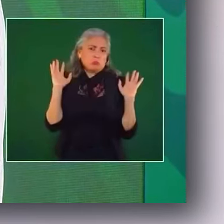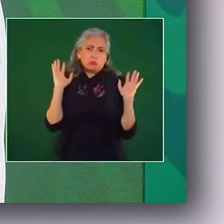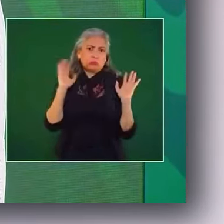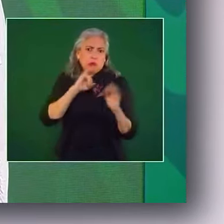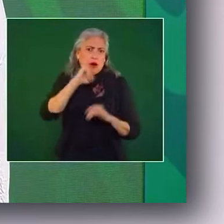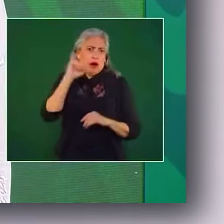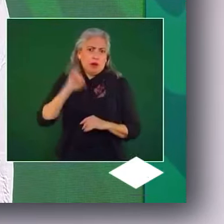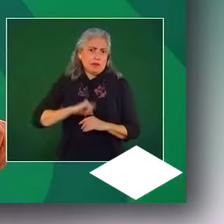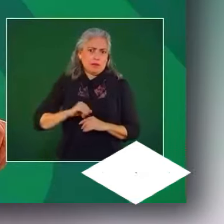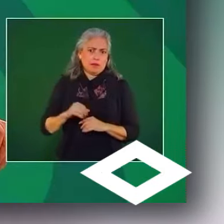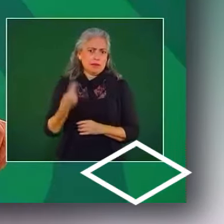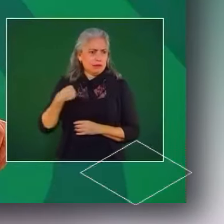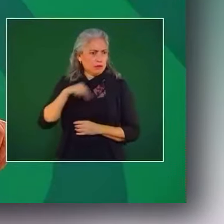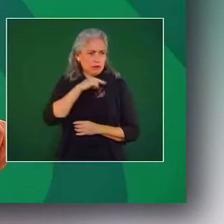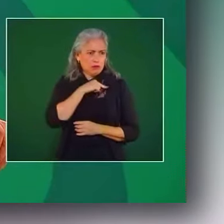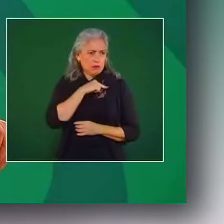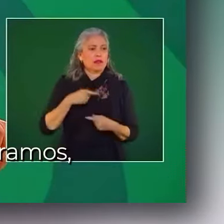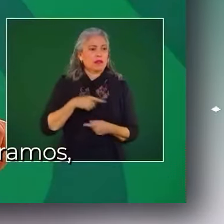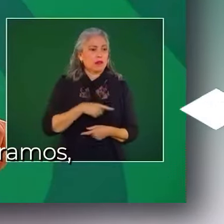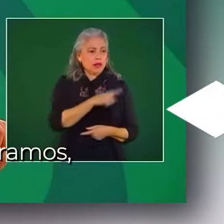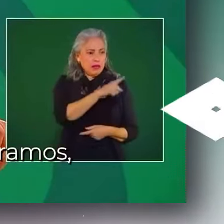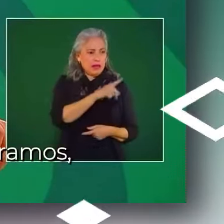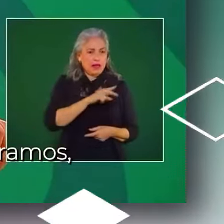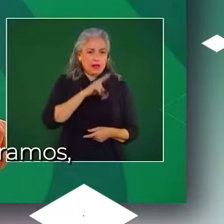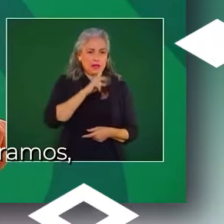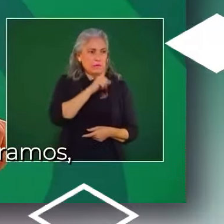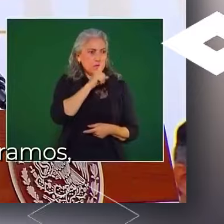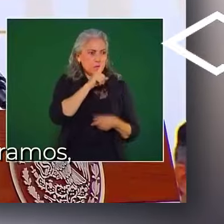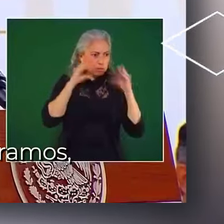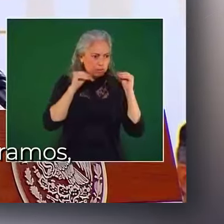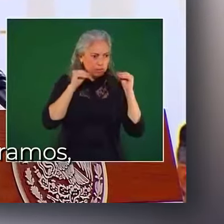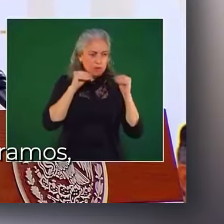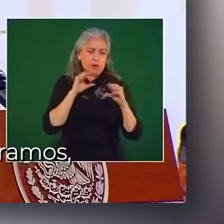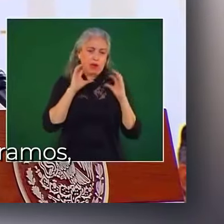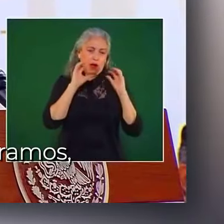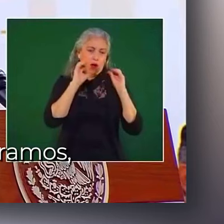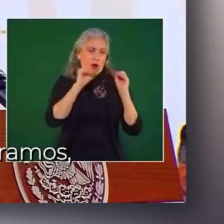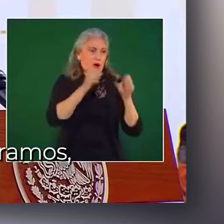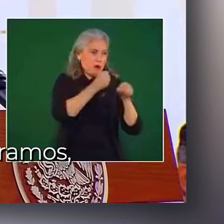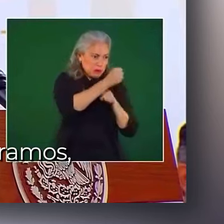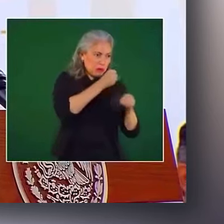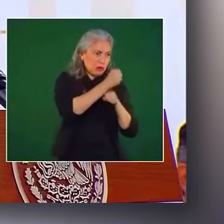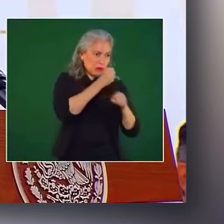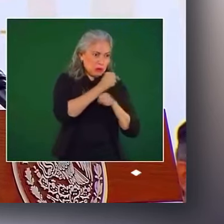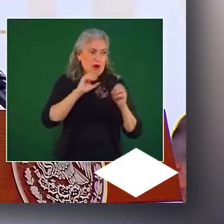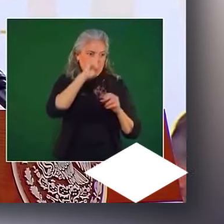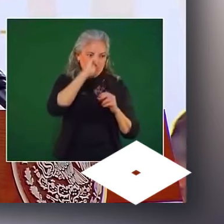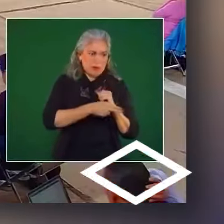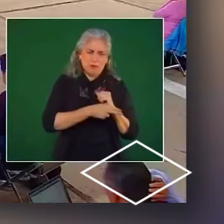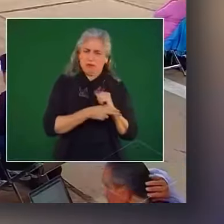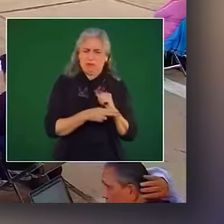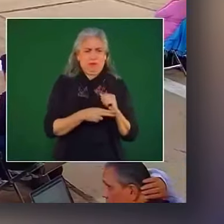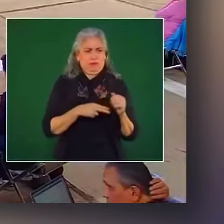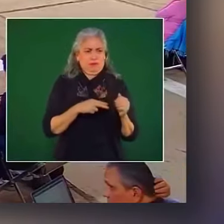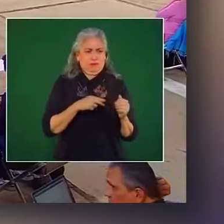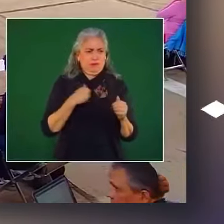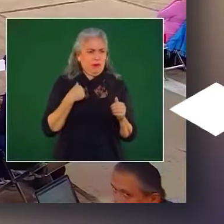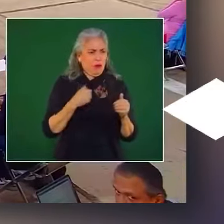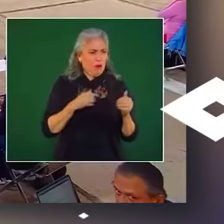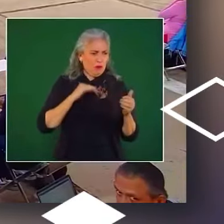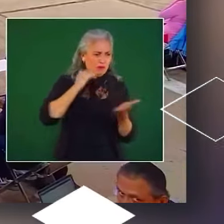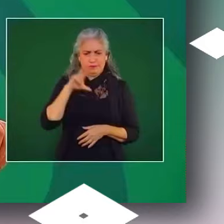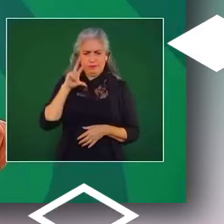no desaparecemos a nadie, no ordenamos masacres, no torturamos, no somos